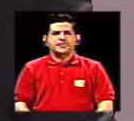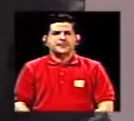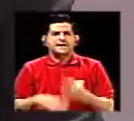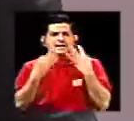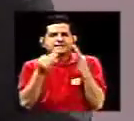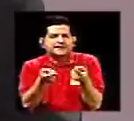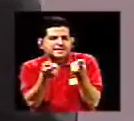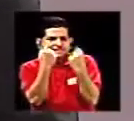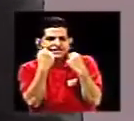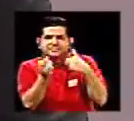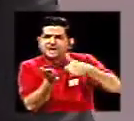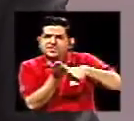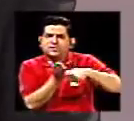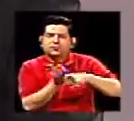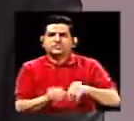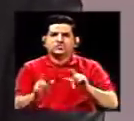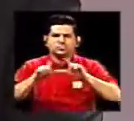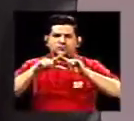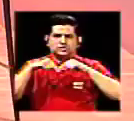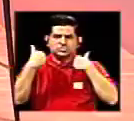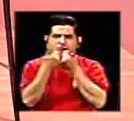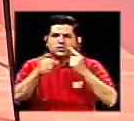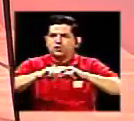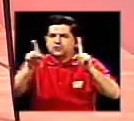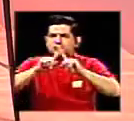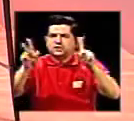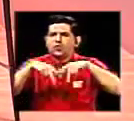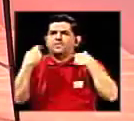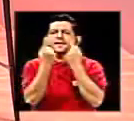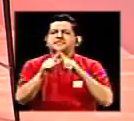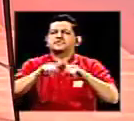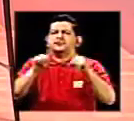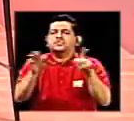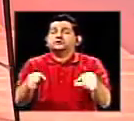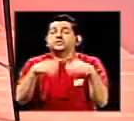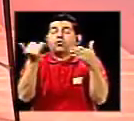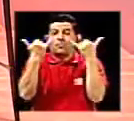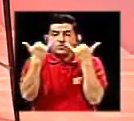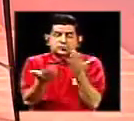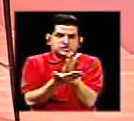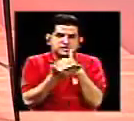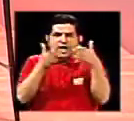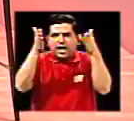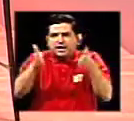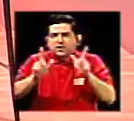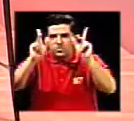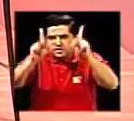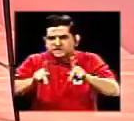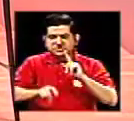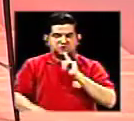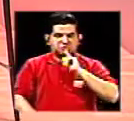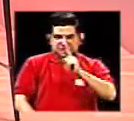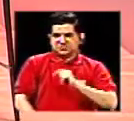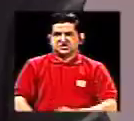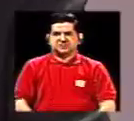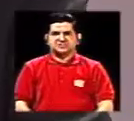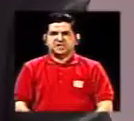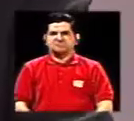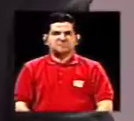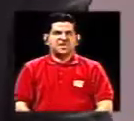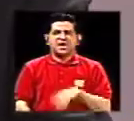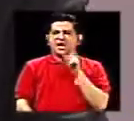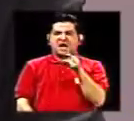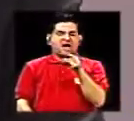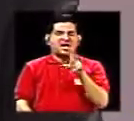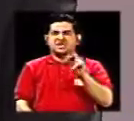de partidarios de otras agrupaciones cuando, digamos, ya de antemano algunos de ellos están planteando que